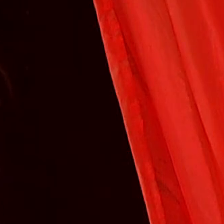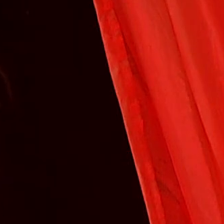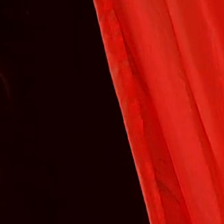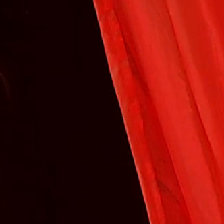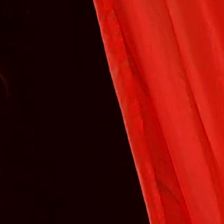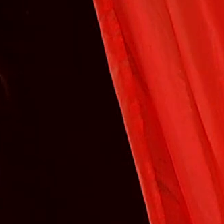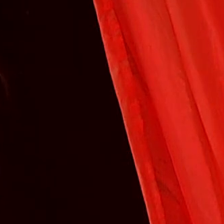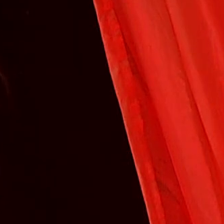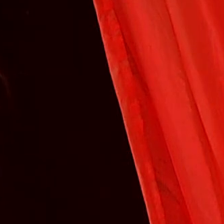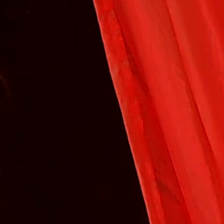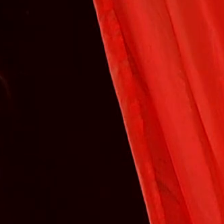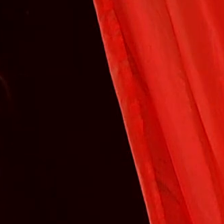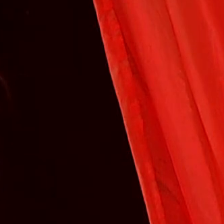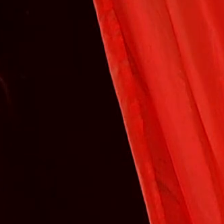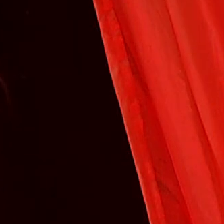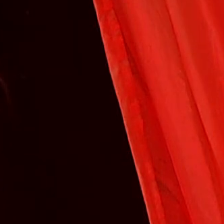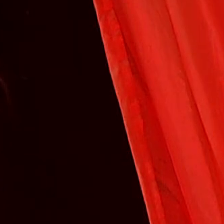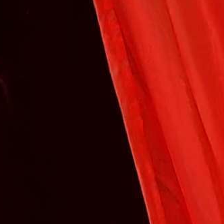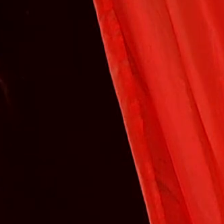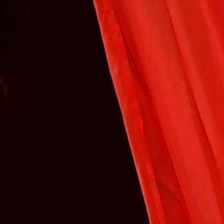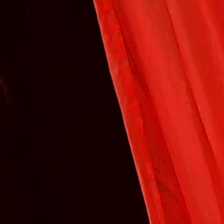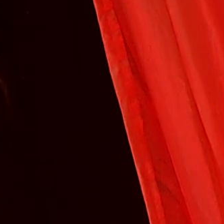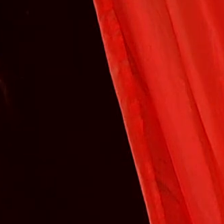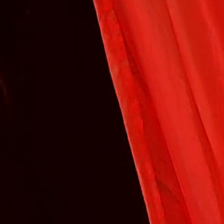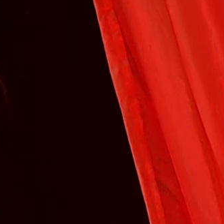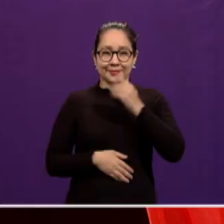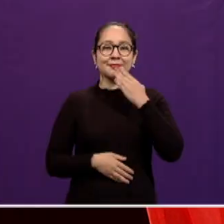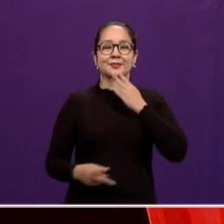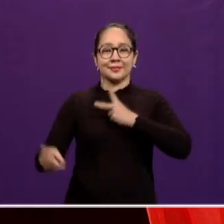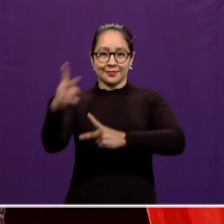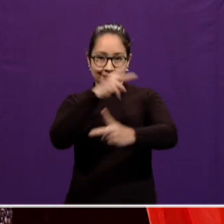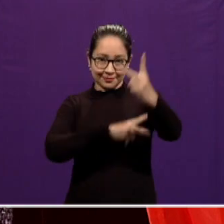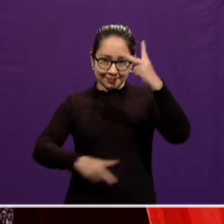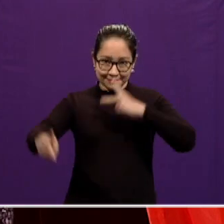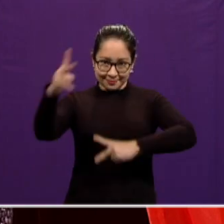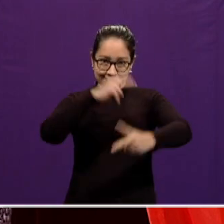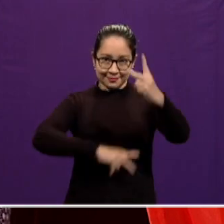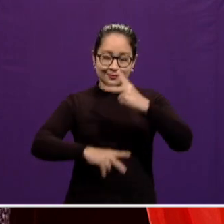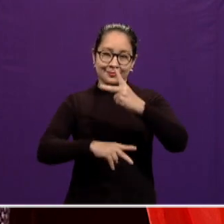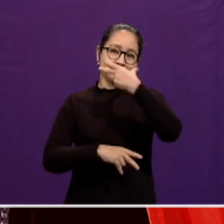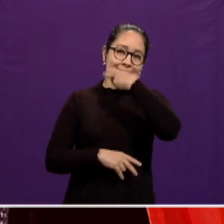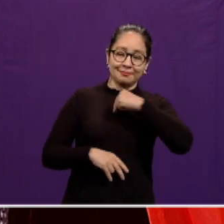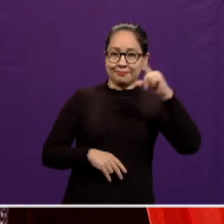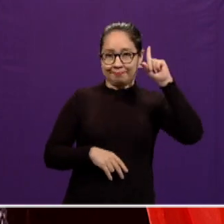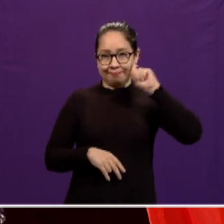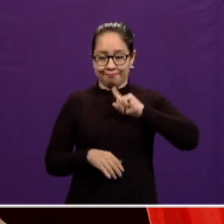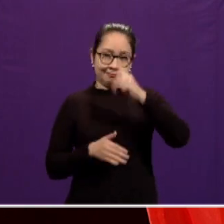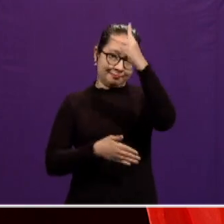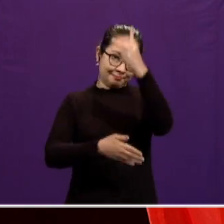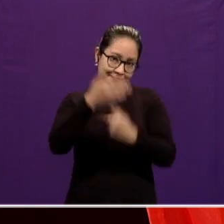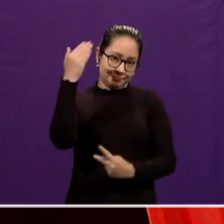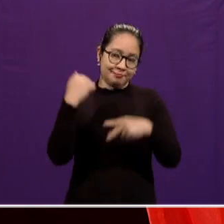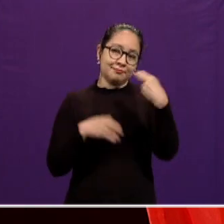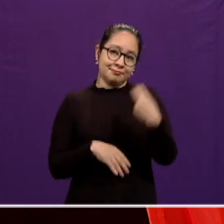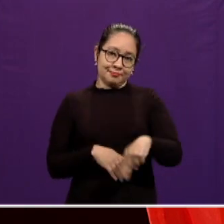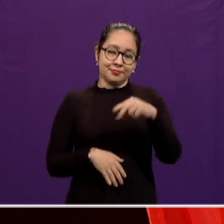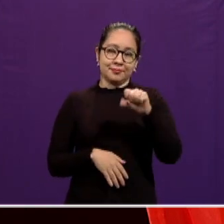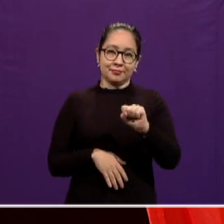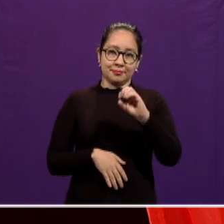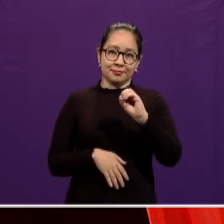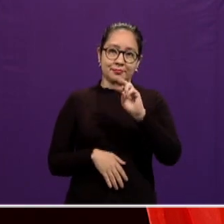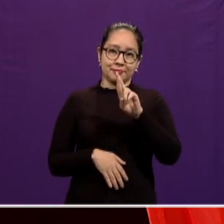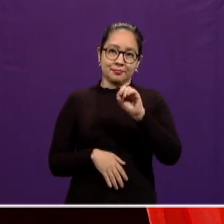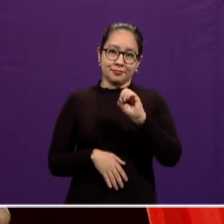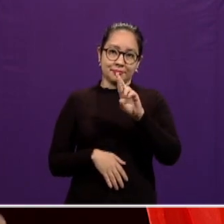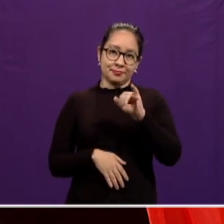Qué gusto me da saludarles. Bienvenidos y bienvenidas a este programa que es su programa, Sororidad Eds. A nombre de todo el equipo, de todo